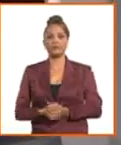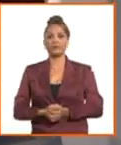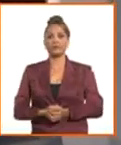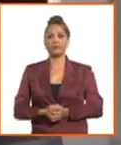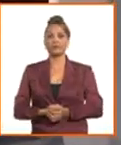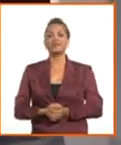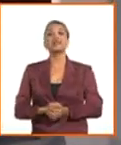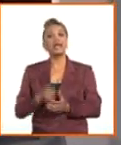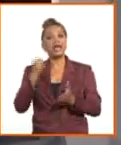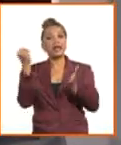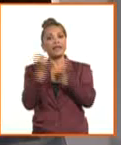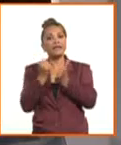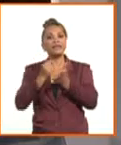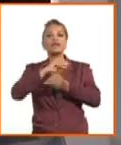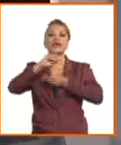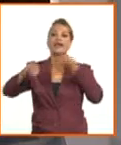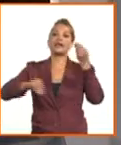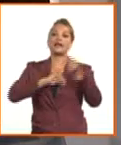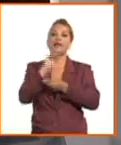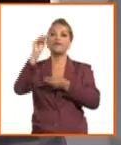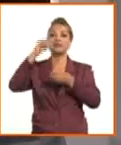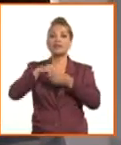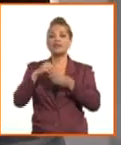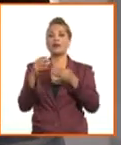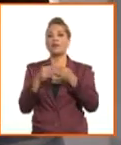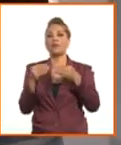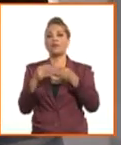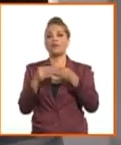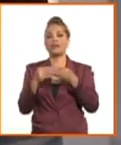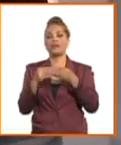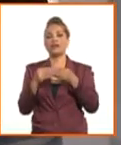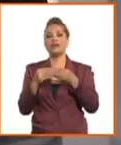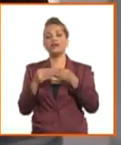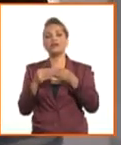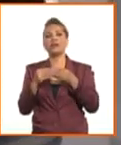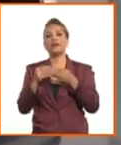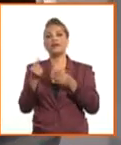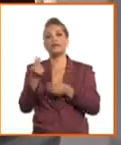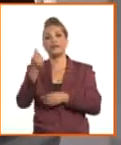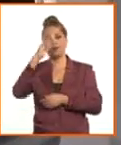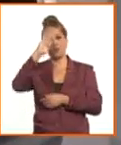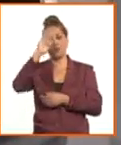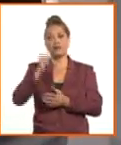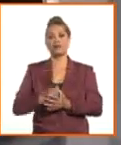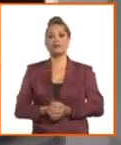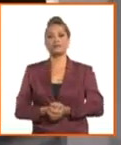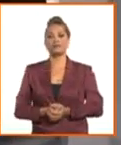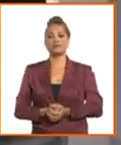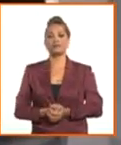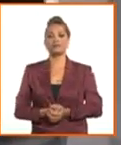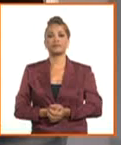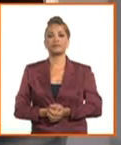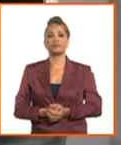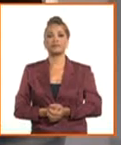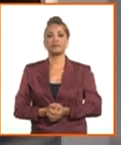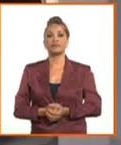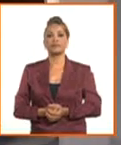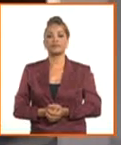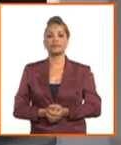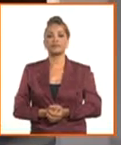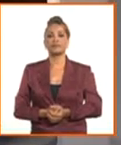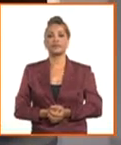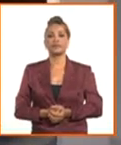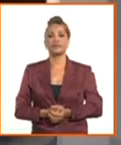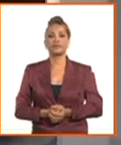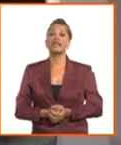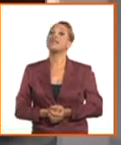y garantice la convertibilidad interna de la moneda nacional, que le dé capacidad de compra al peso cubano. Ese es el punto B. ¿Cuán lejos estamos del punto B? Tenemos